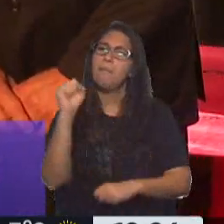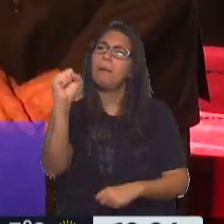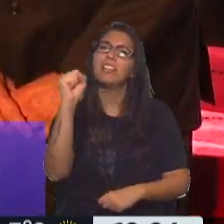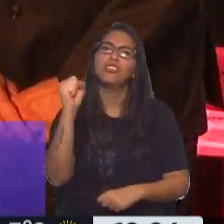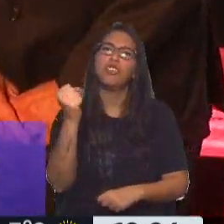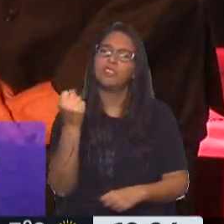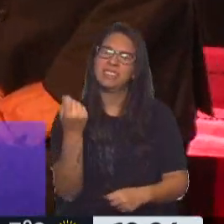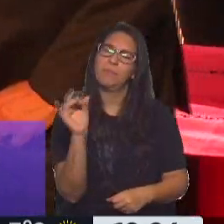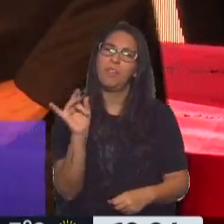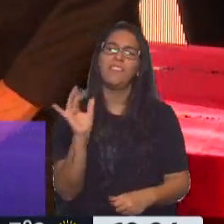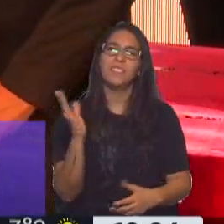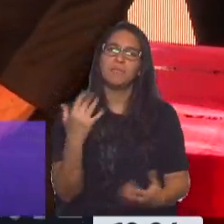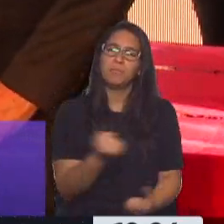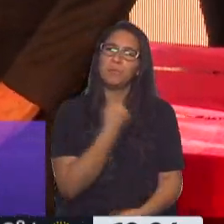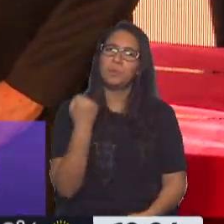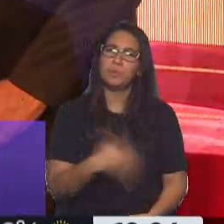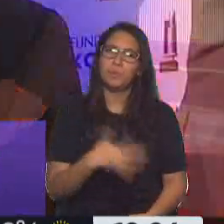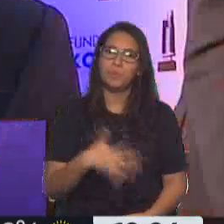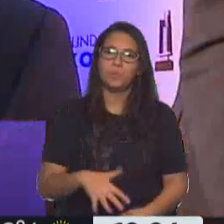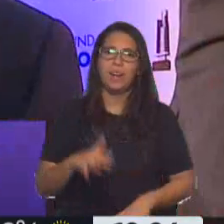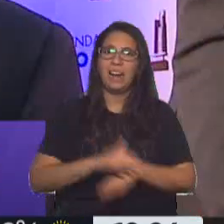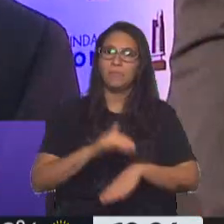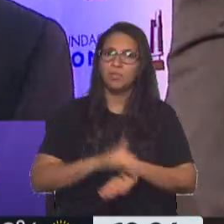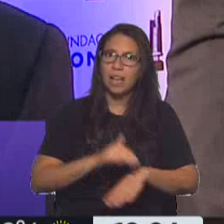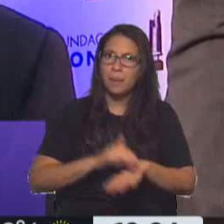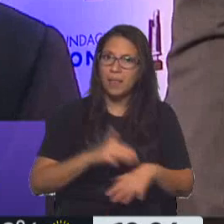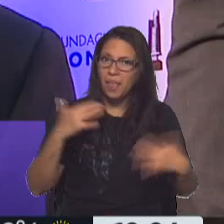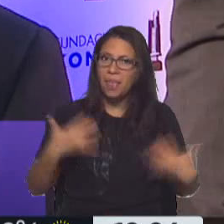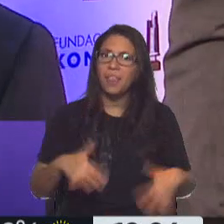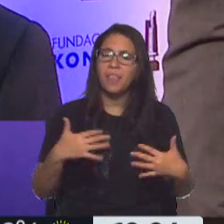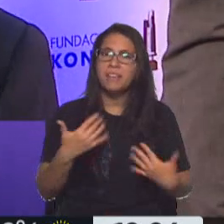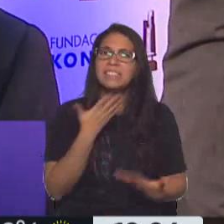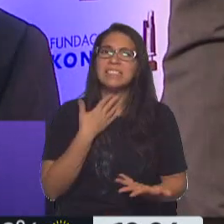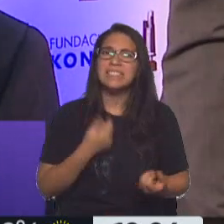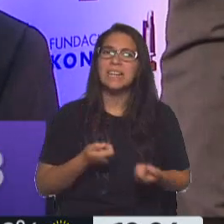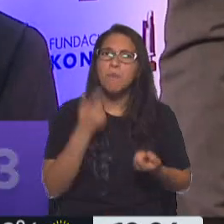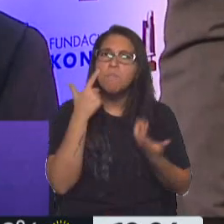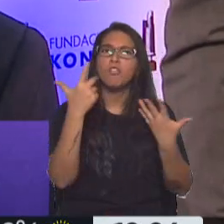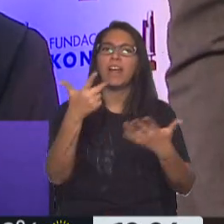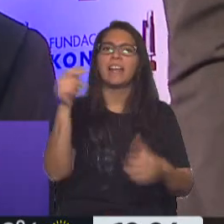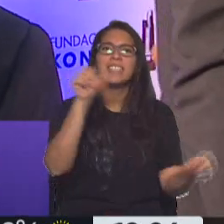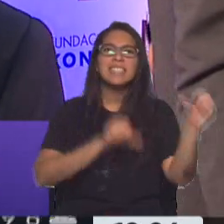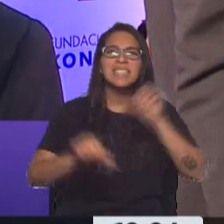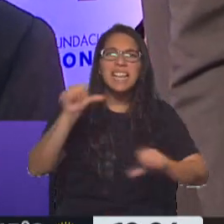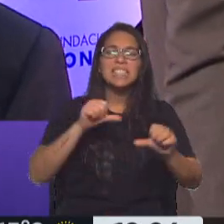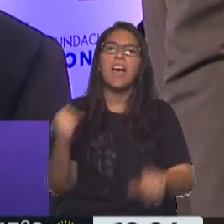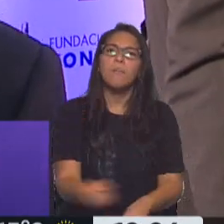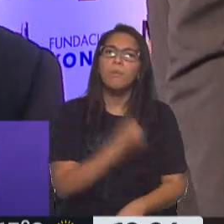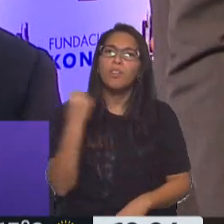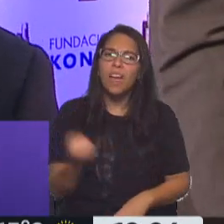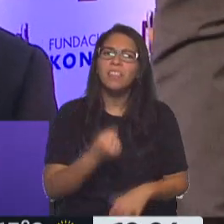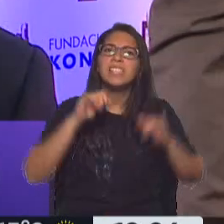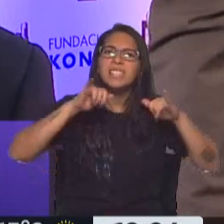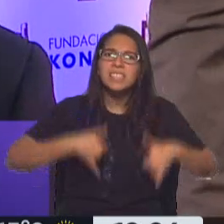agradecido con una enorme responsabilidad y con el deseo de mostrarle a la gente que la ciencia es importante que la ciencia